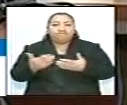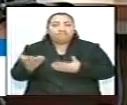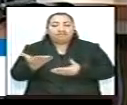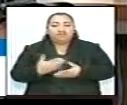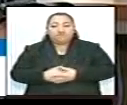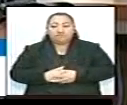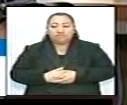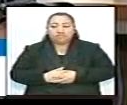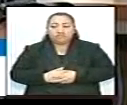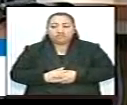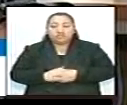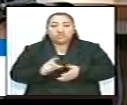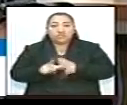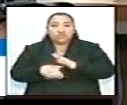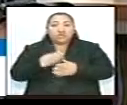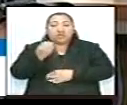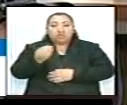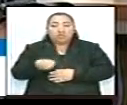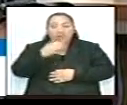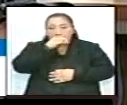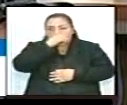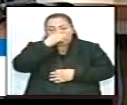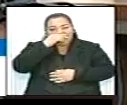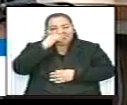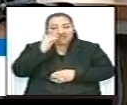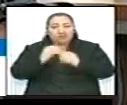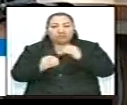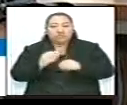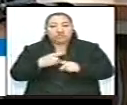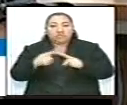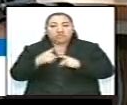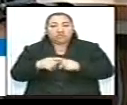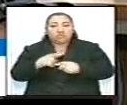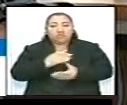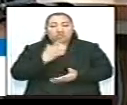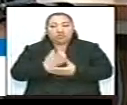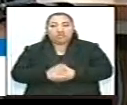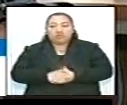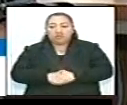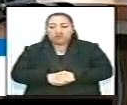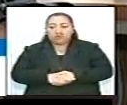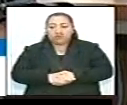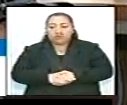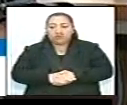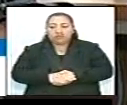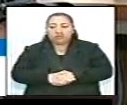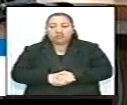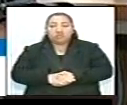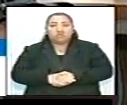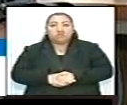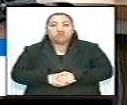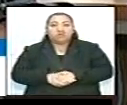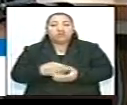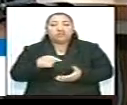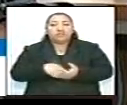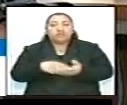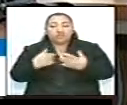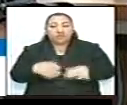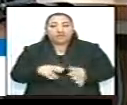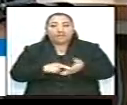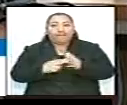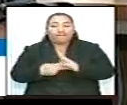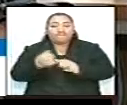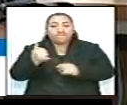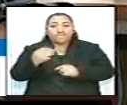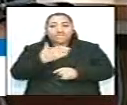recibida y es devuelta para que se subsanen las omisiones. Entonces, quiere decir que esto ya